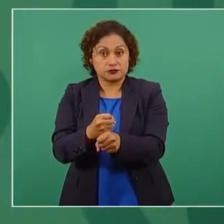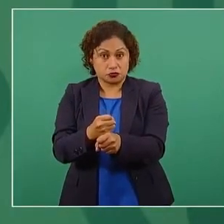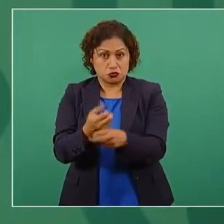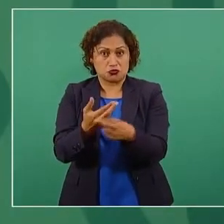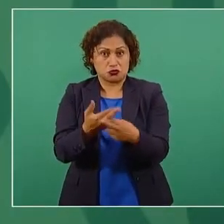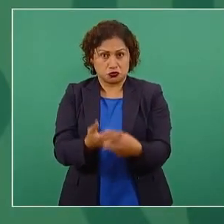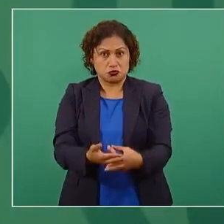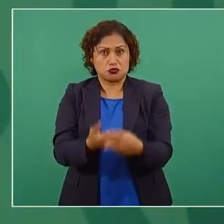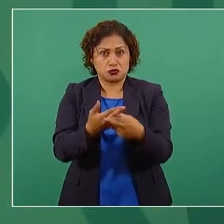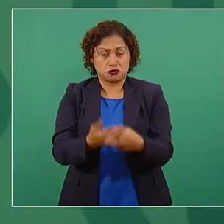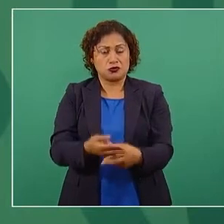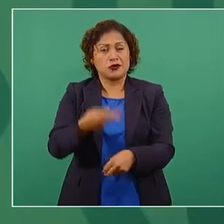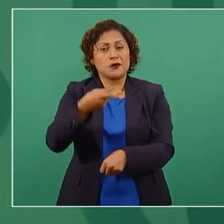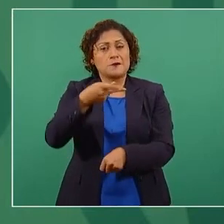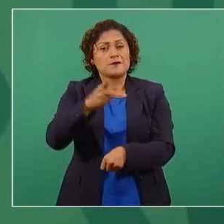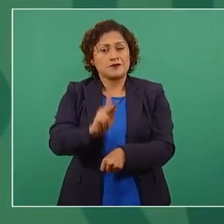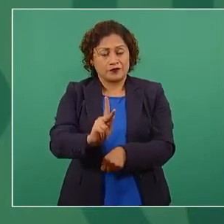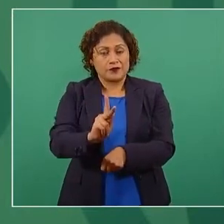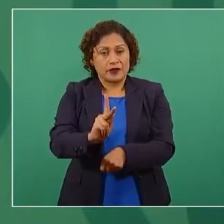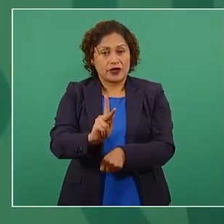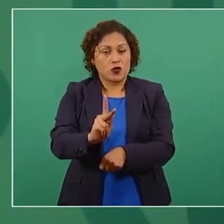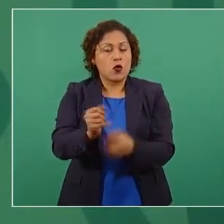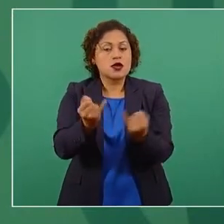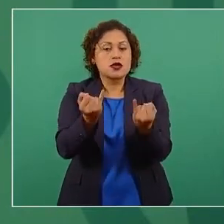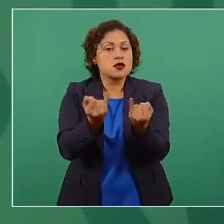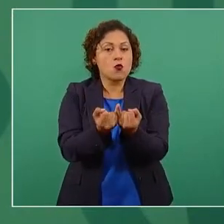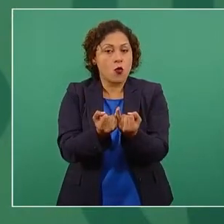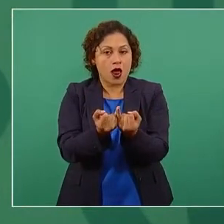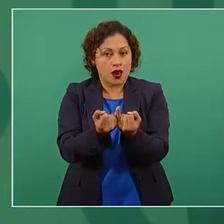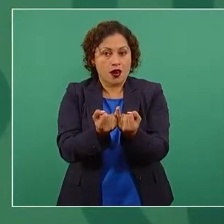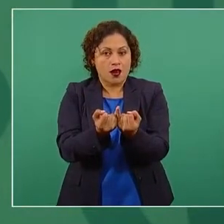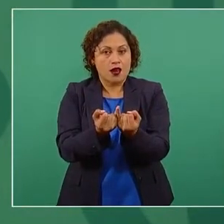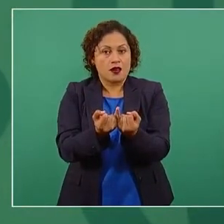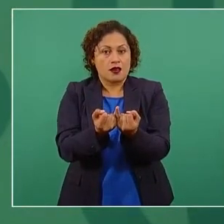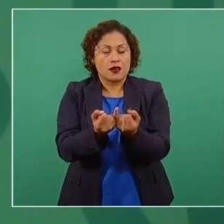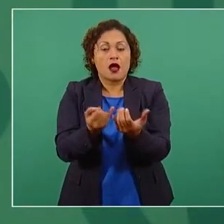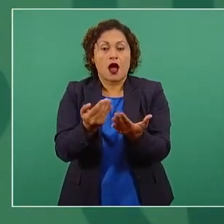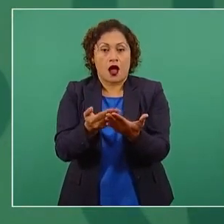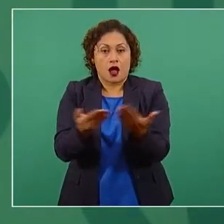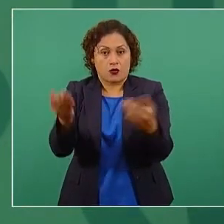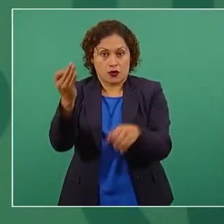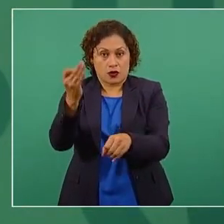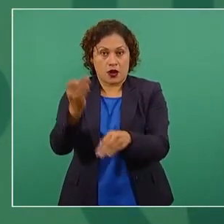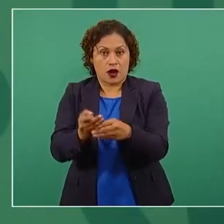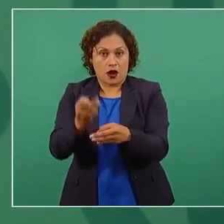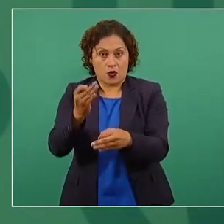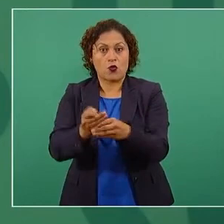a lo que se extrae de oro y plata en la actualidad.